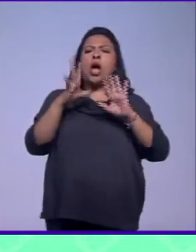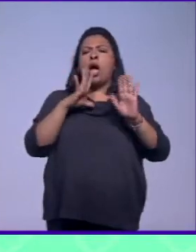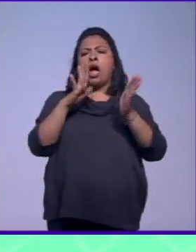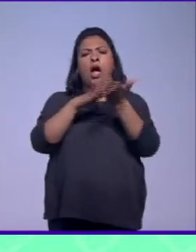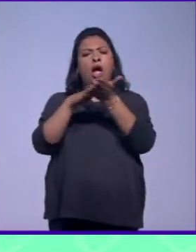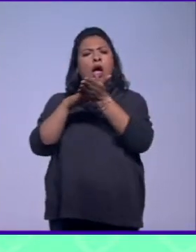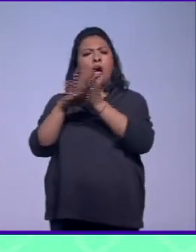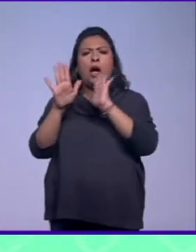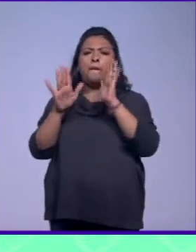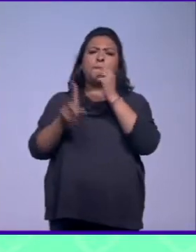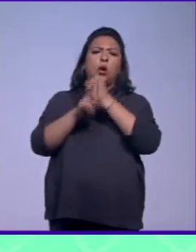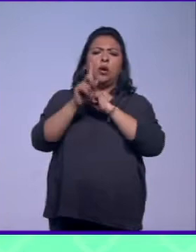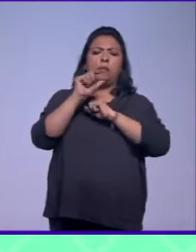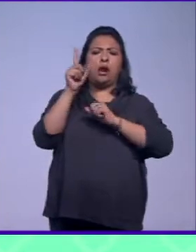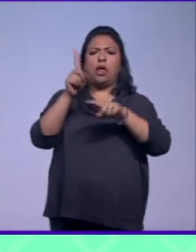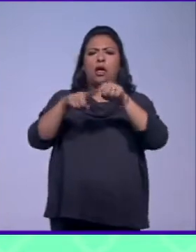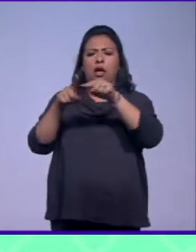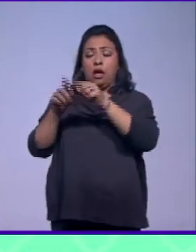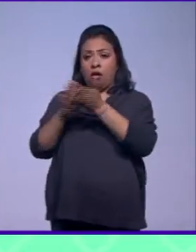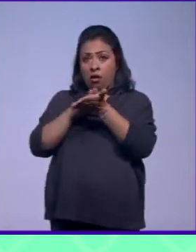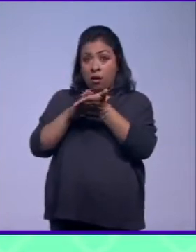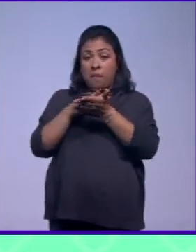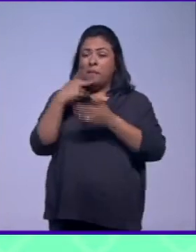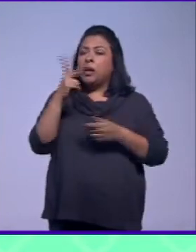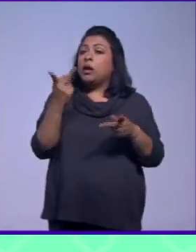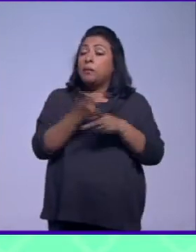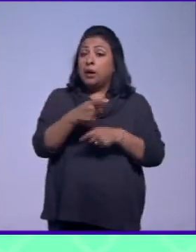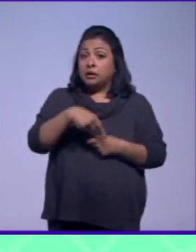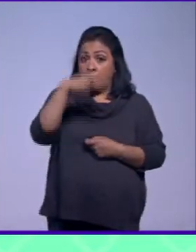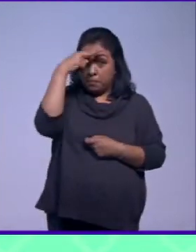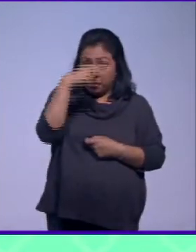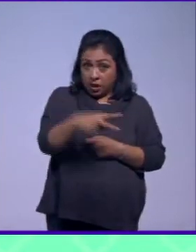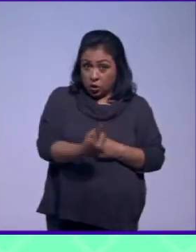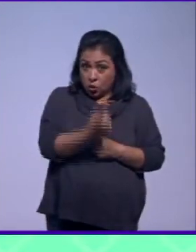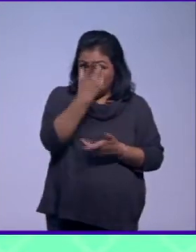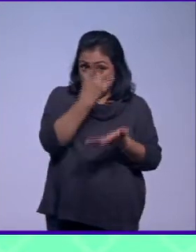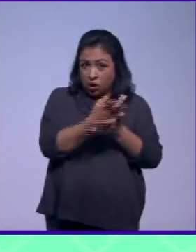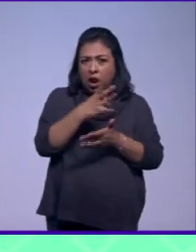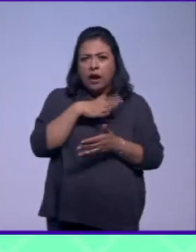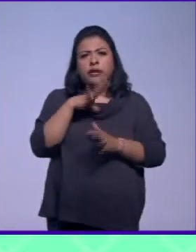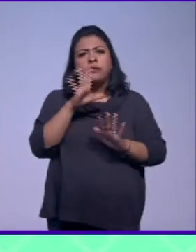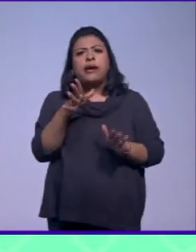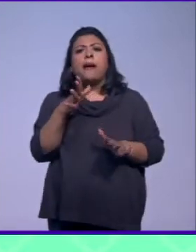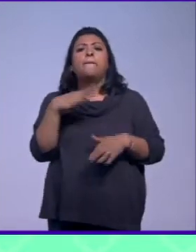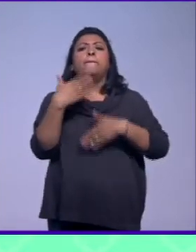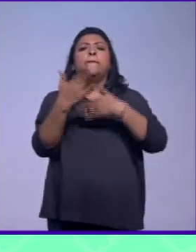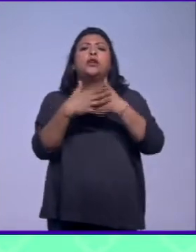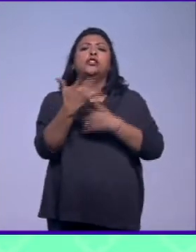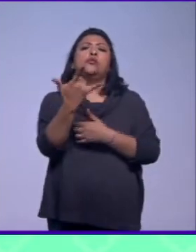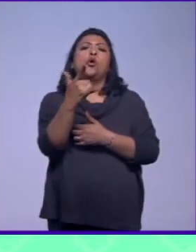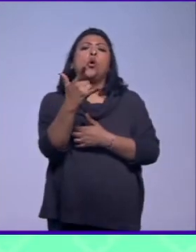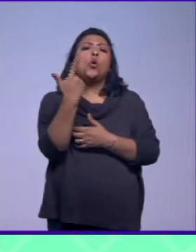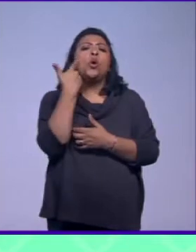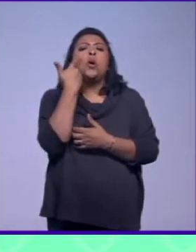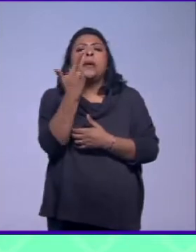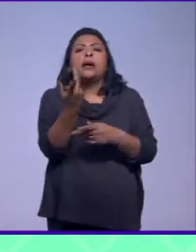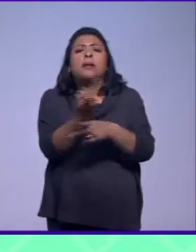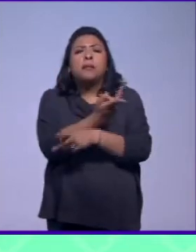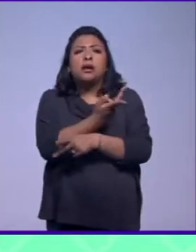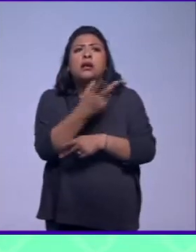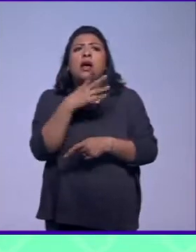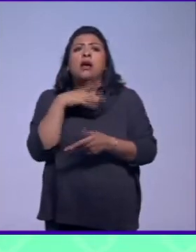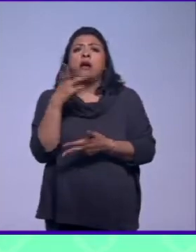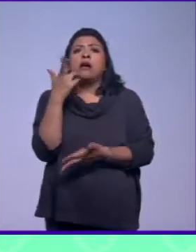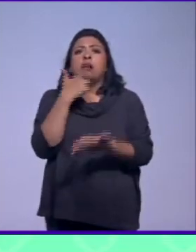asperezas pero qué es lo que ocurre no solamente méxico que tiene ya está estas medidas para el próximo primero de julio hay un